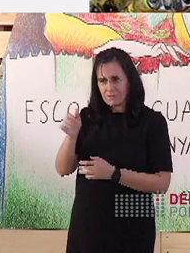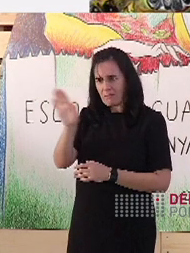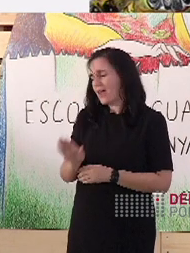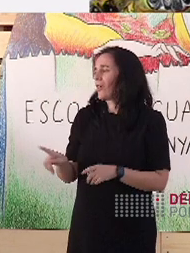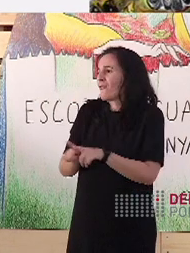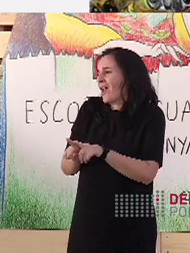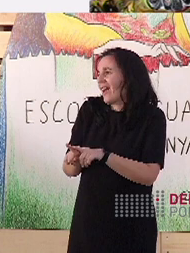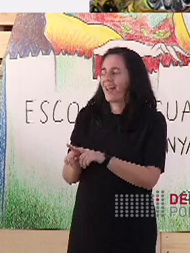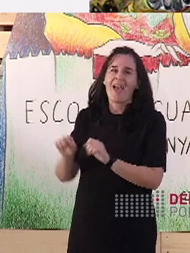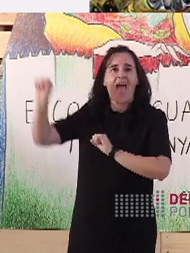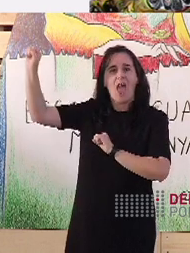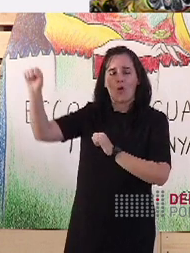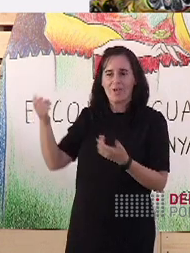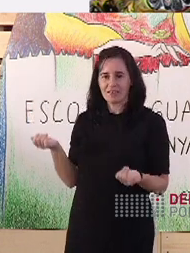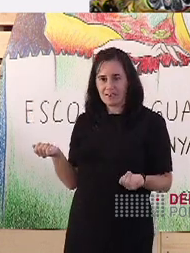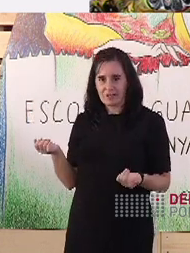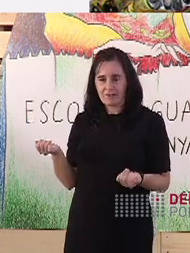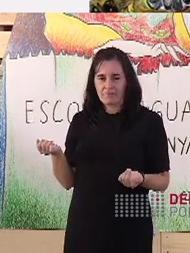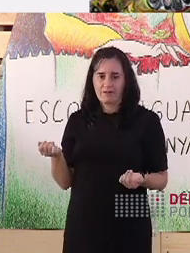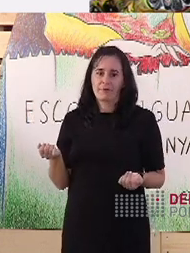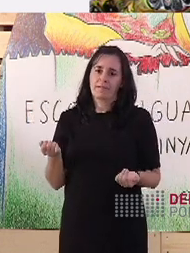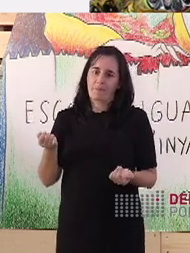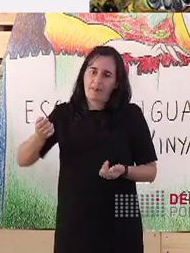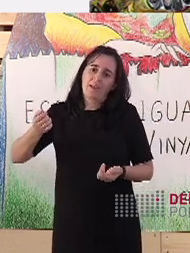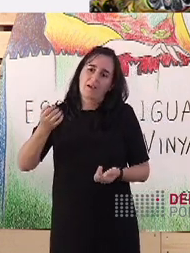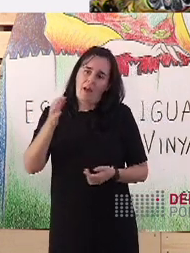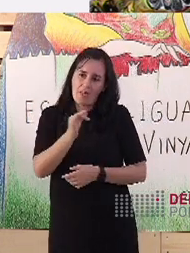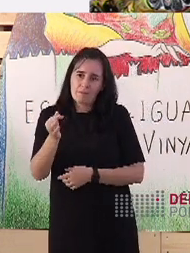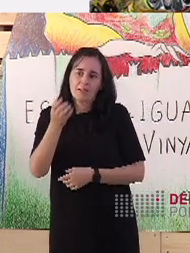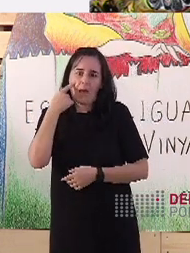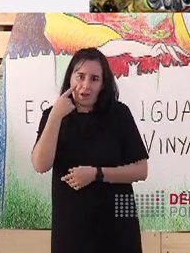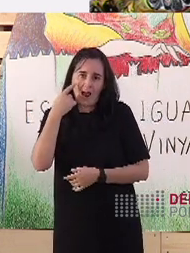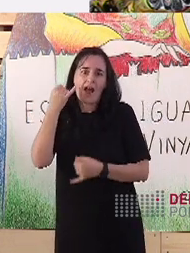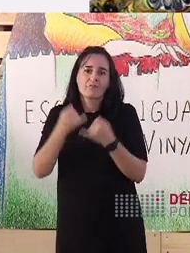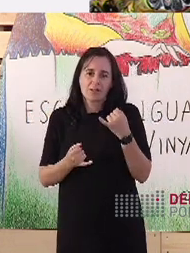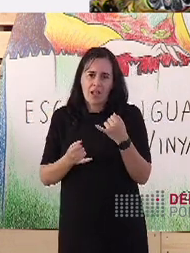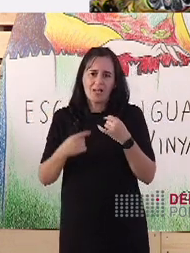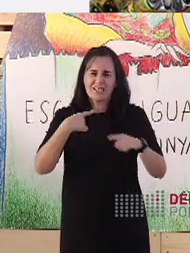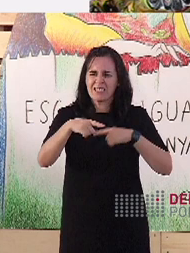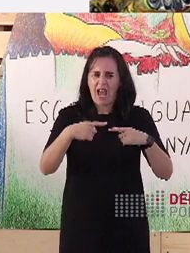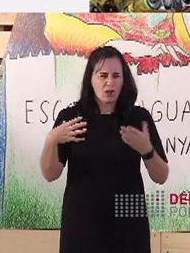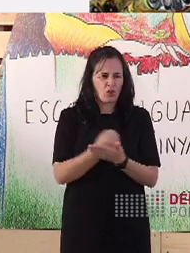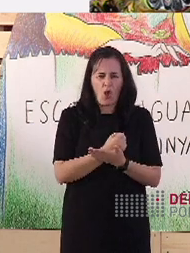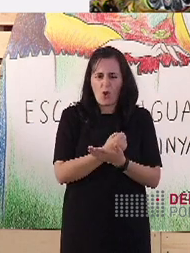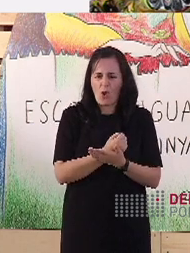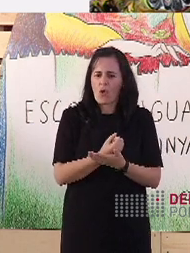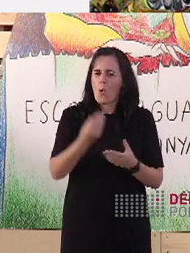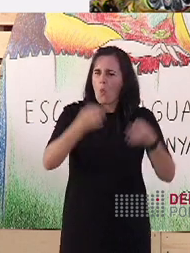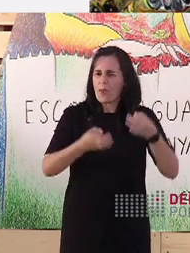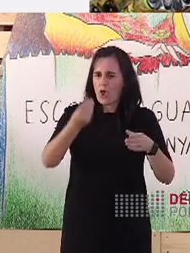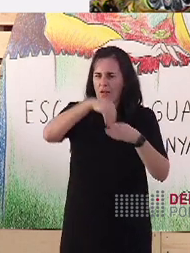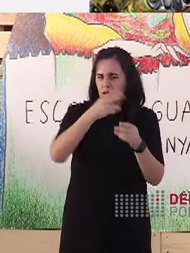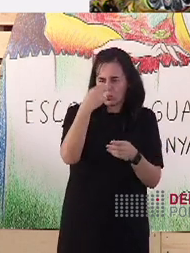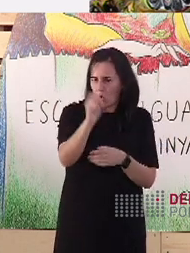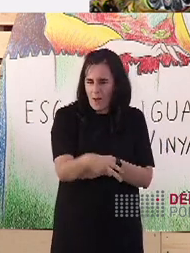los que se hablaba impunemente de violar, que por cierto tampoco valieron en el juicio, ¿no? No se contaron como parte del proceso judicial. Pues eso